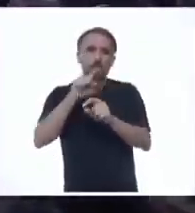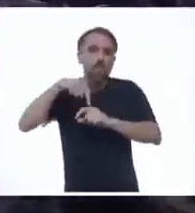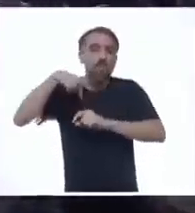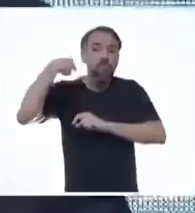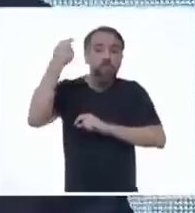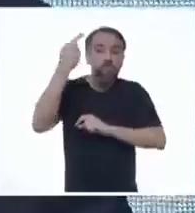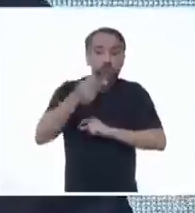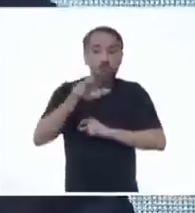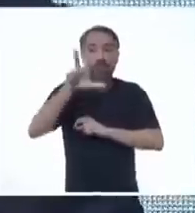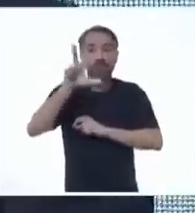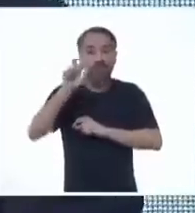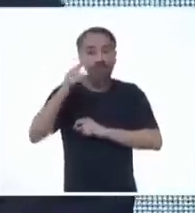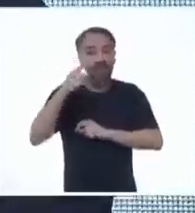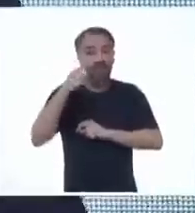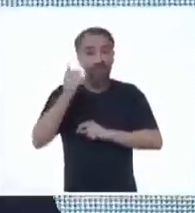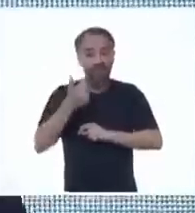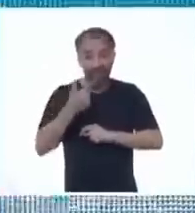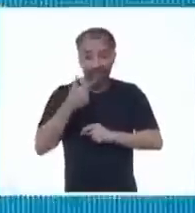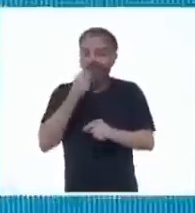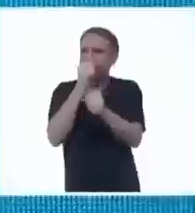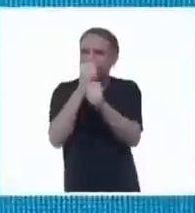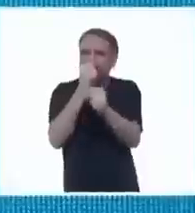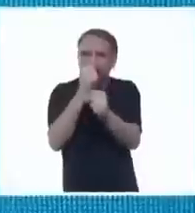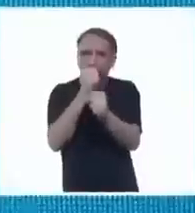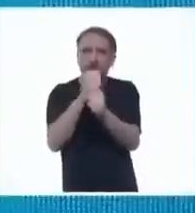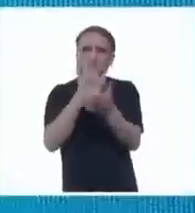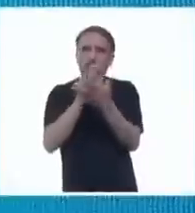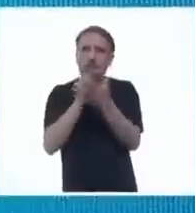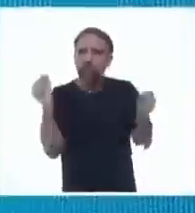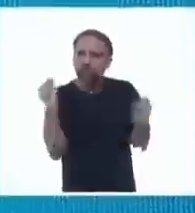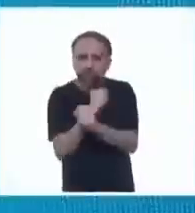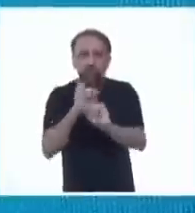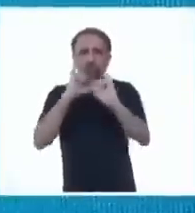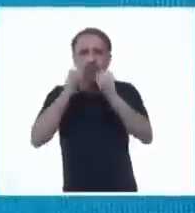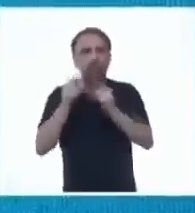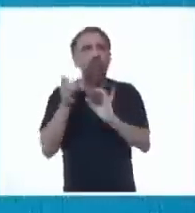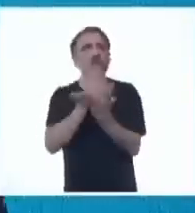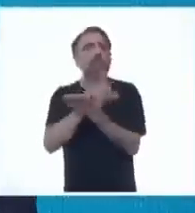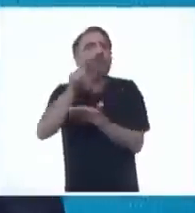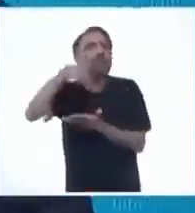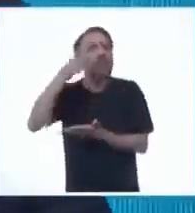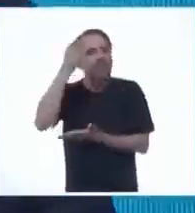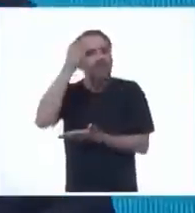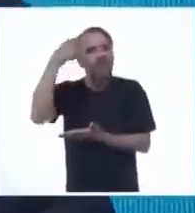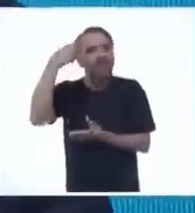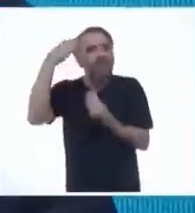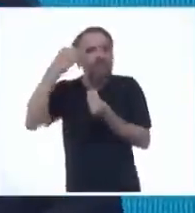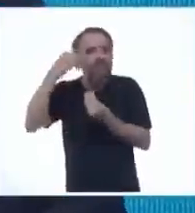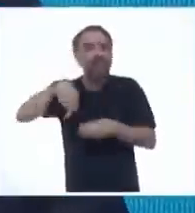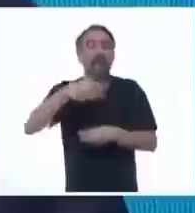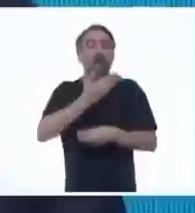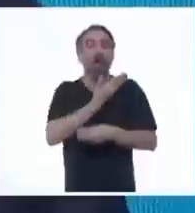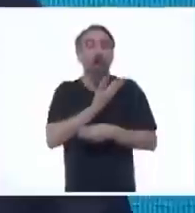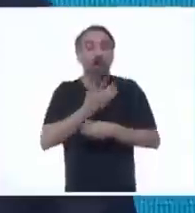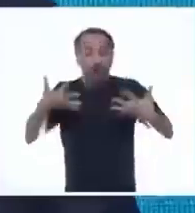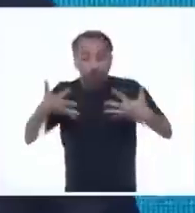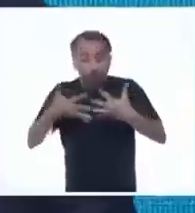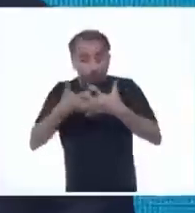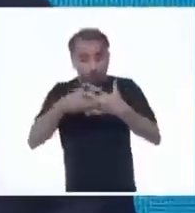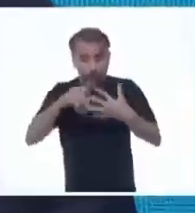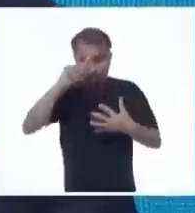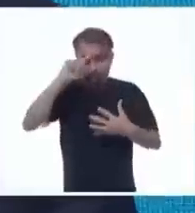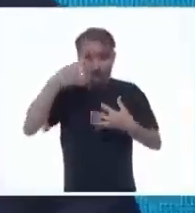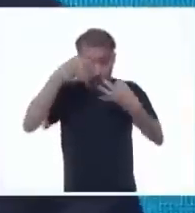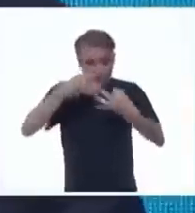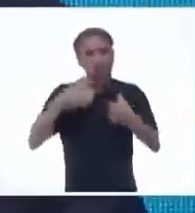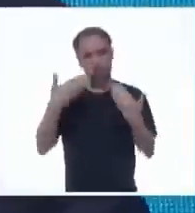lo largo de los próximos 30 días en consolidar la idea de que ese gobierno de unidad nacional es